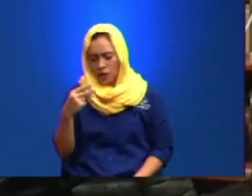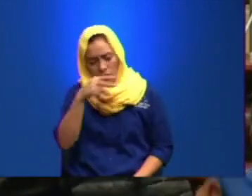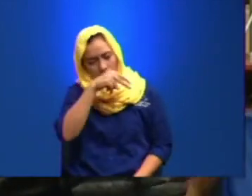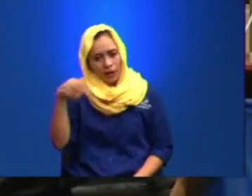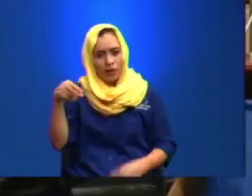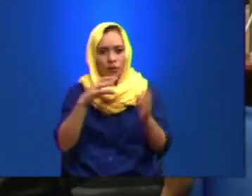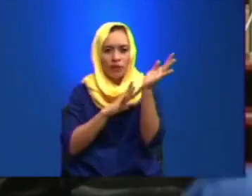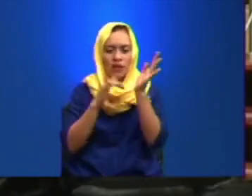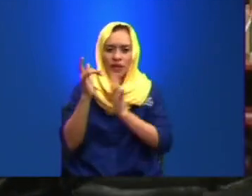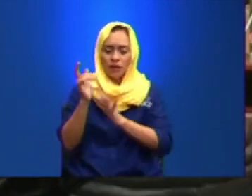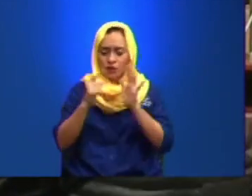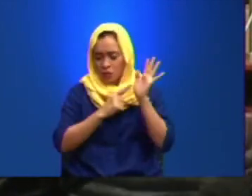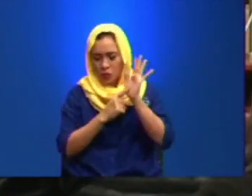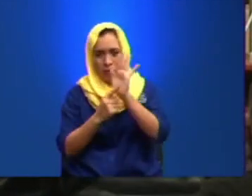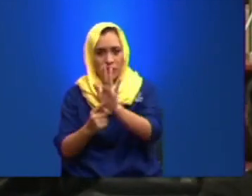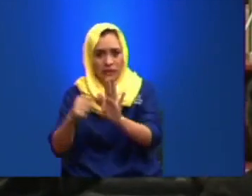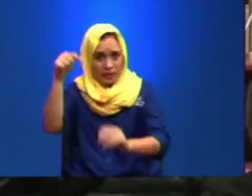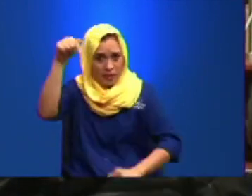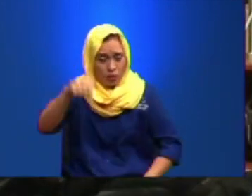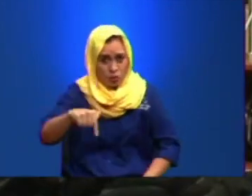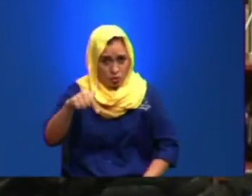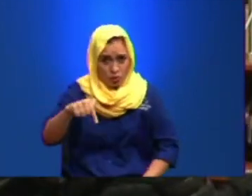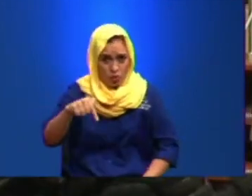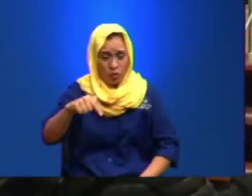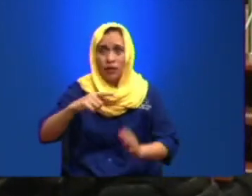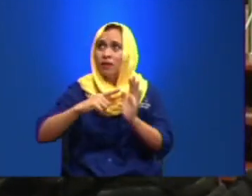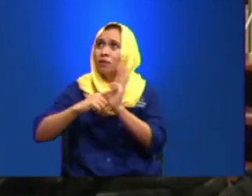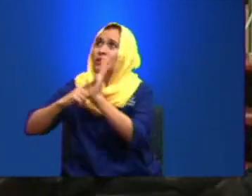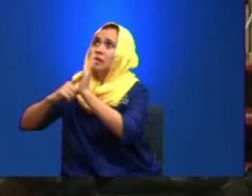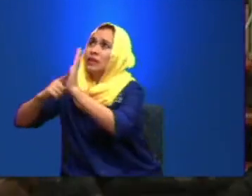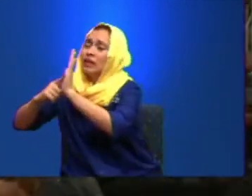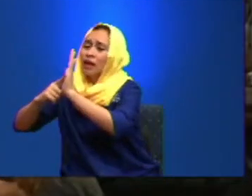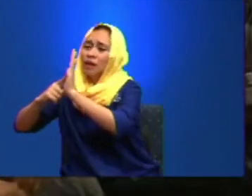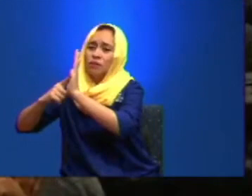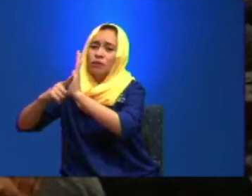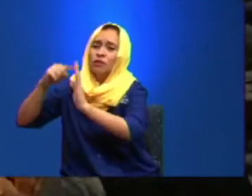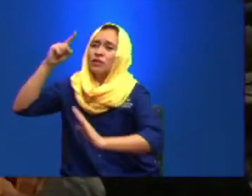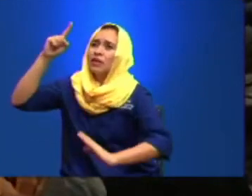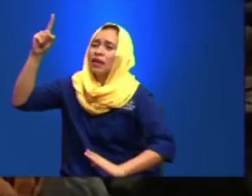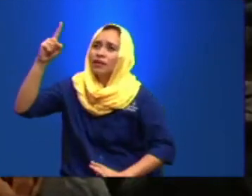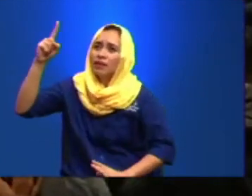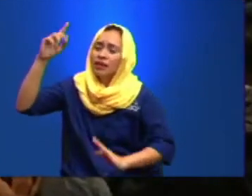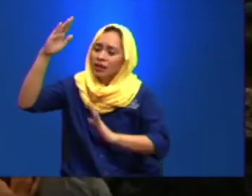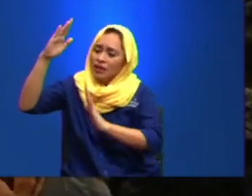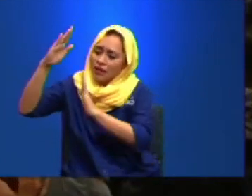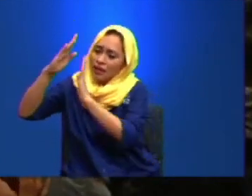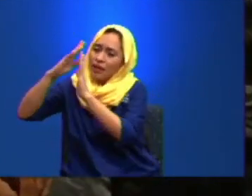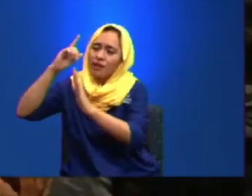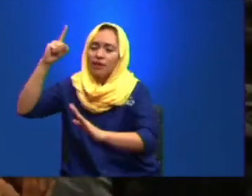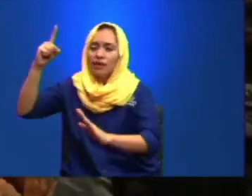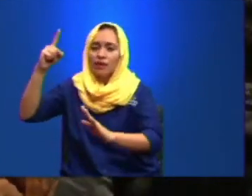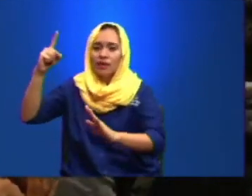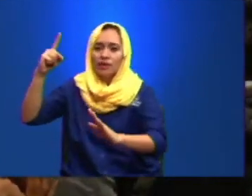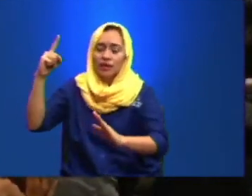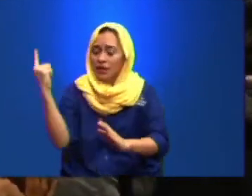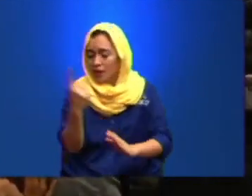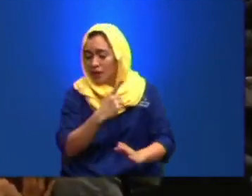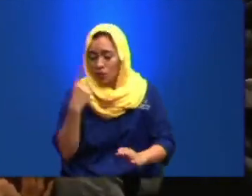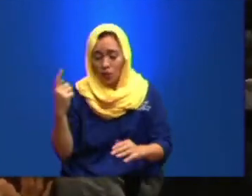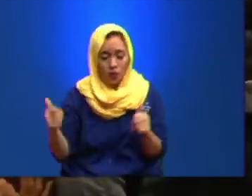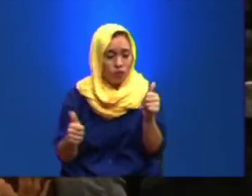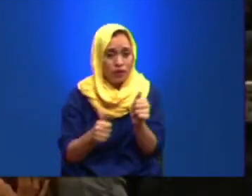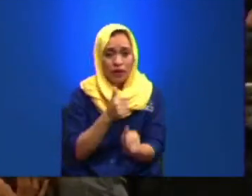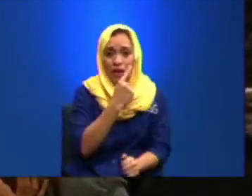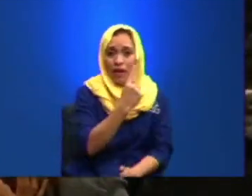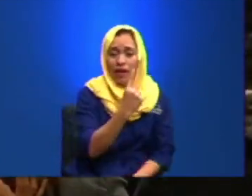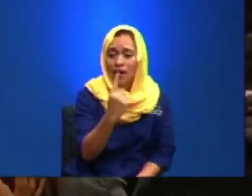nosotros desde los que nos subimos a la plataforma a dirigir el servicio a predicar